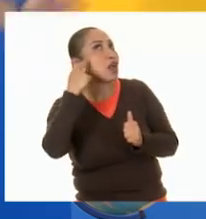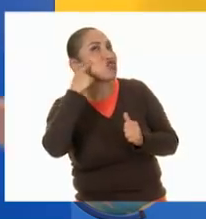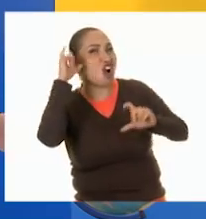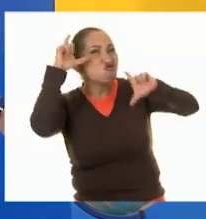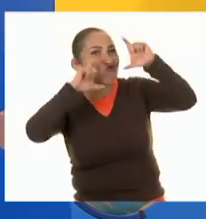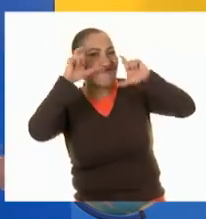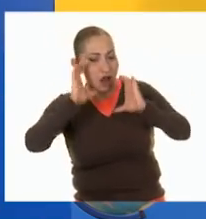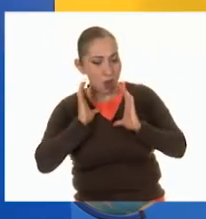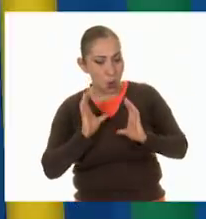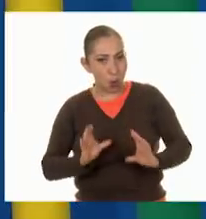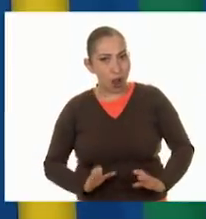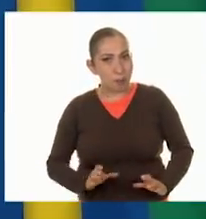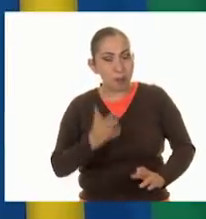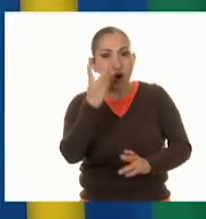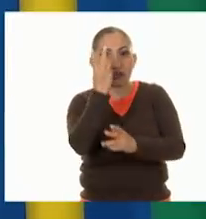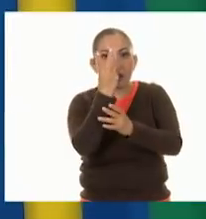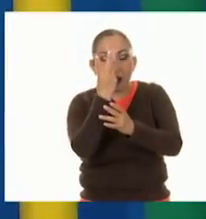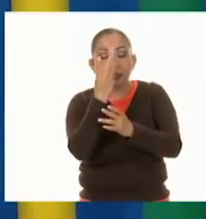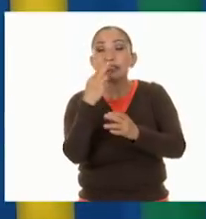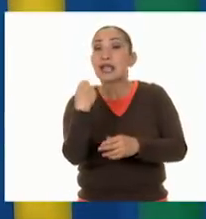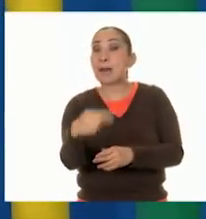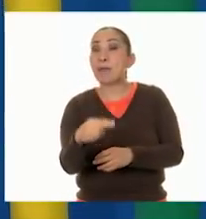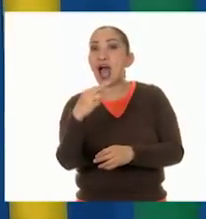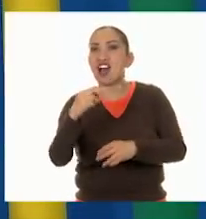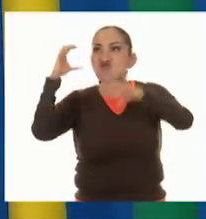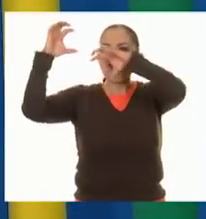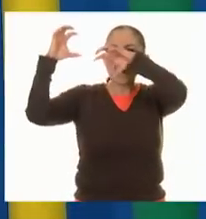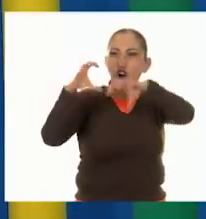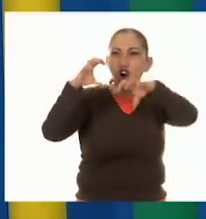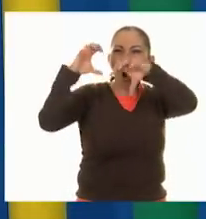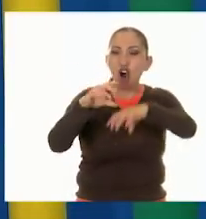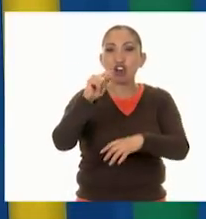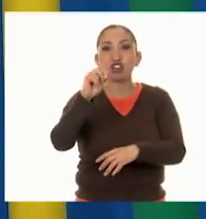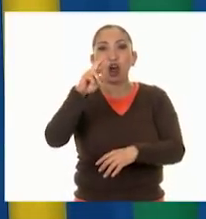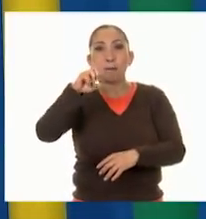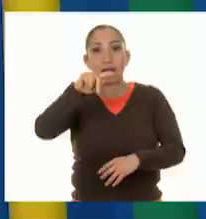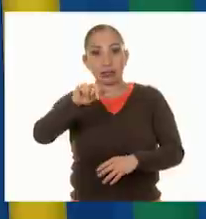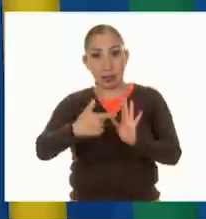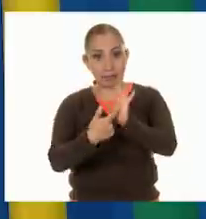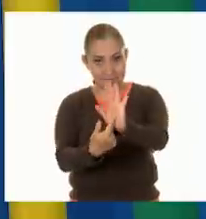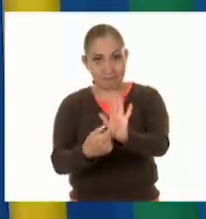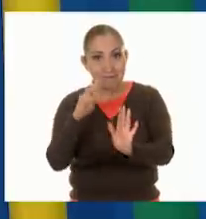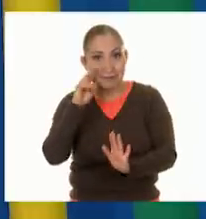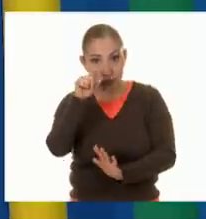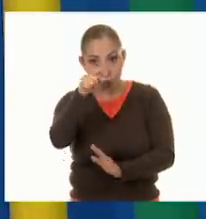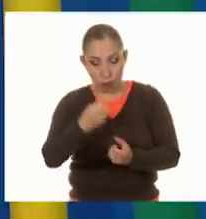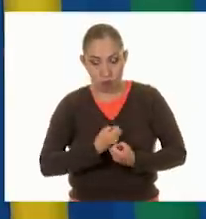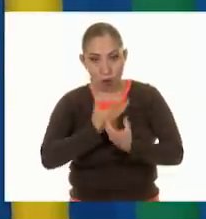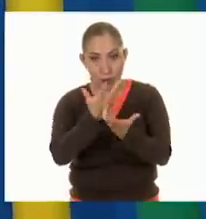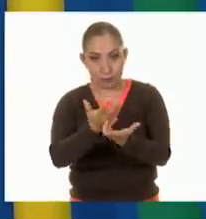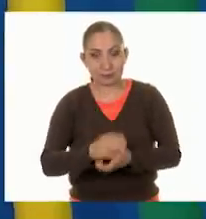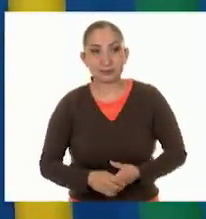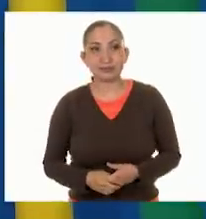gestos y movimientos. ¿Sale? ¡Así es! Y se llama La Tormenta. Oh. ¡Vamos a representarlo! ¡Muy bien, muy bien!